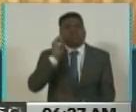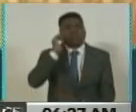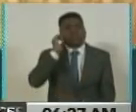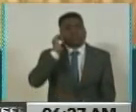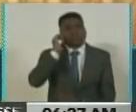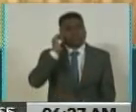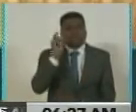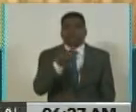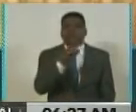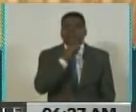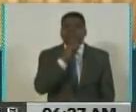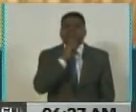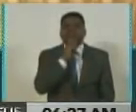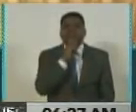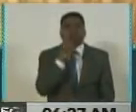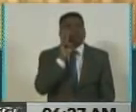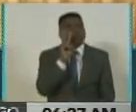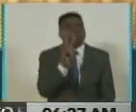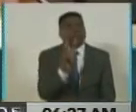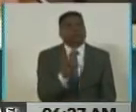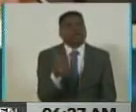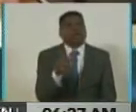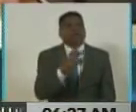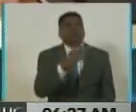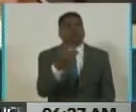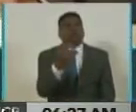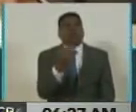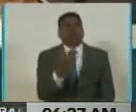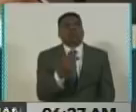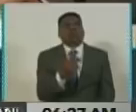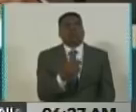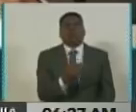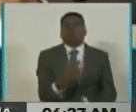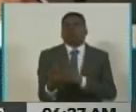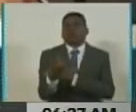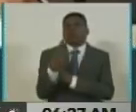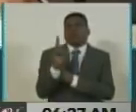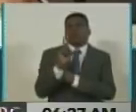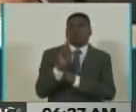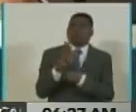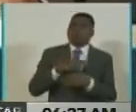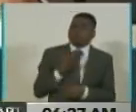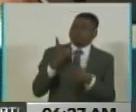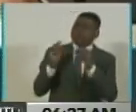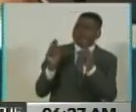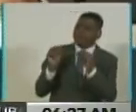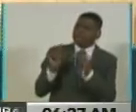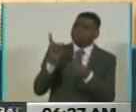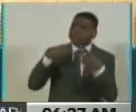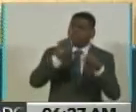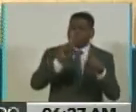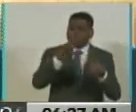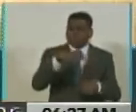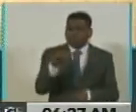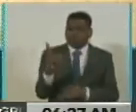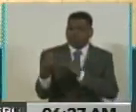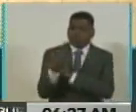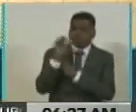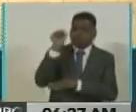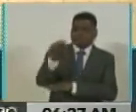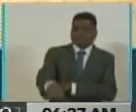muy difícil dialogar cuando tú percibes al otro como no como un adversario con el cual puedes conversar, sino como un enemigo a derrotar.